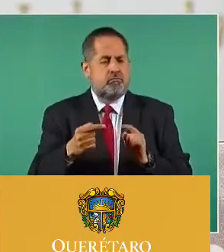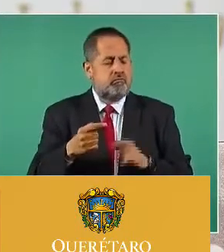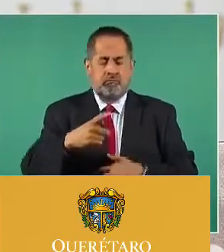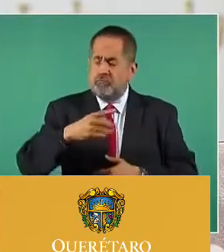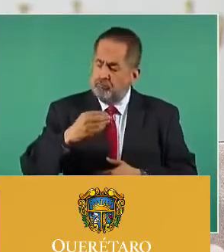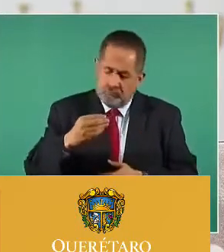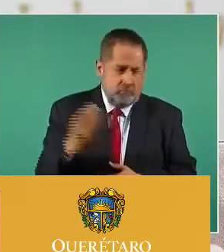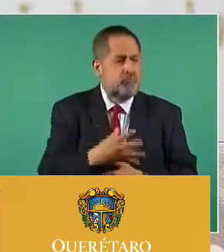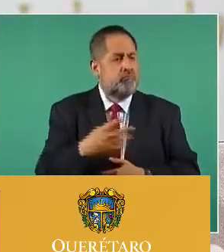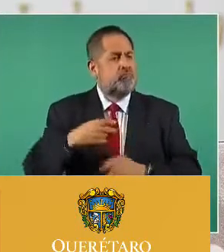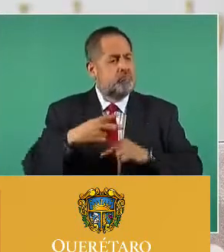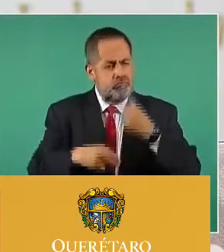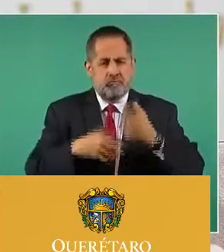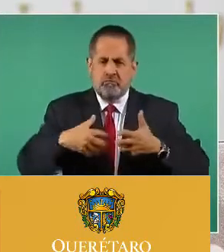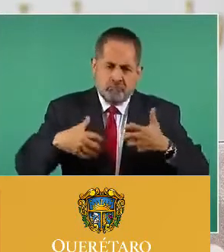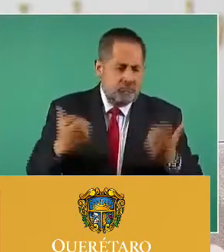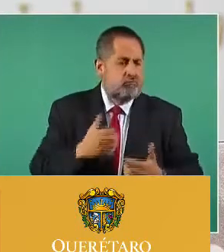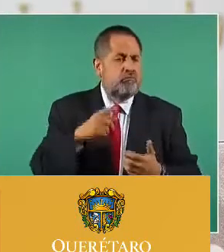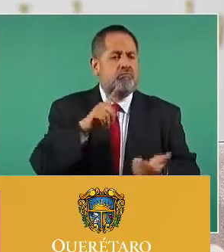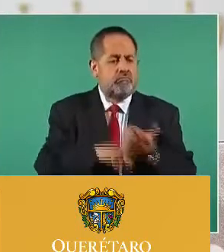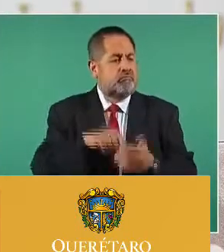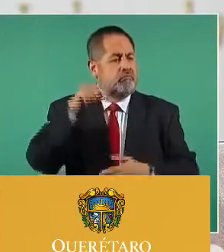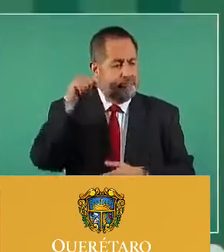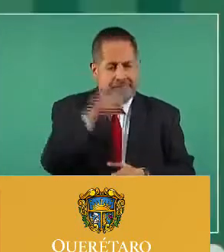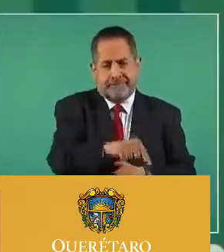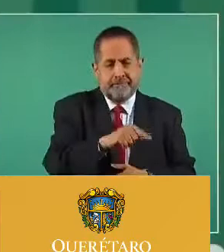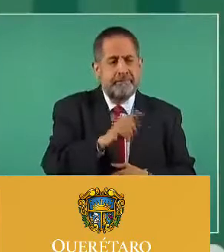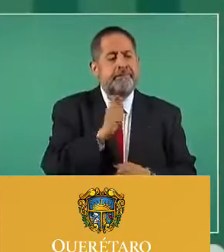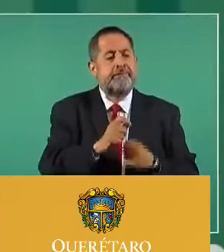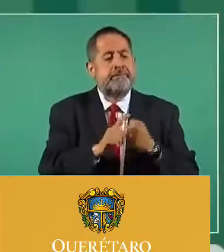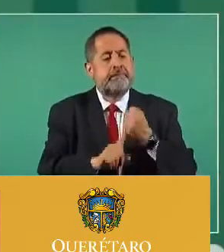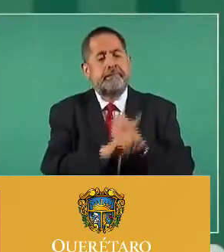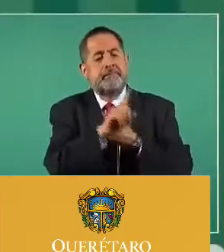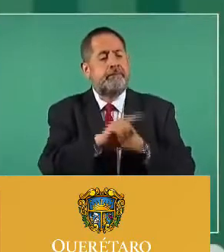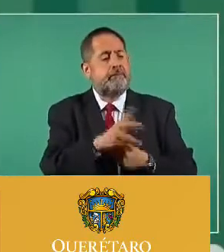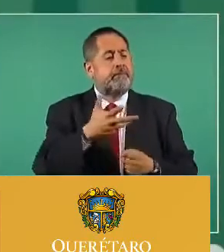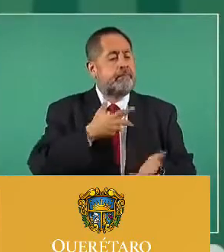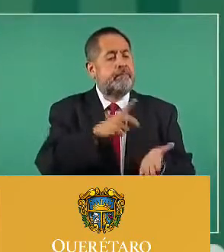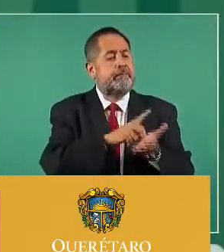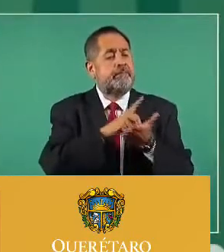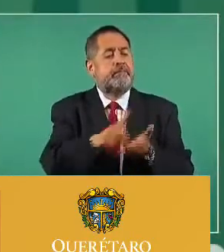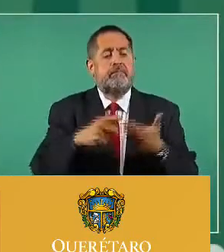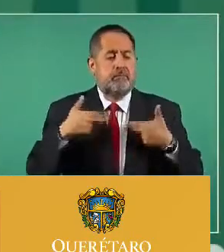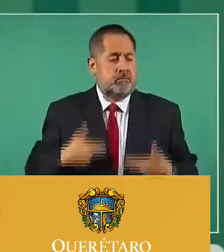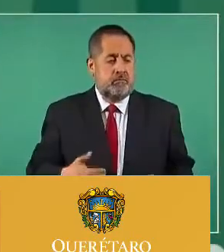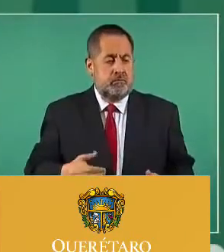para justificar que se trata de un derecho humano